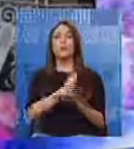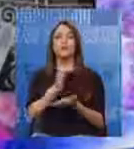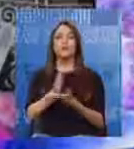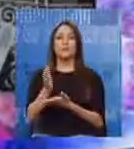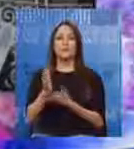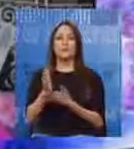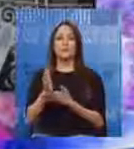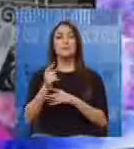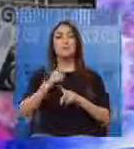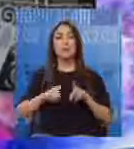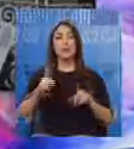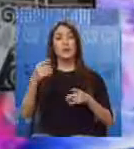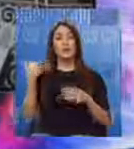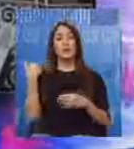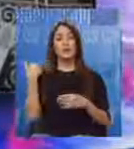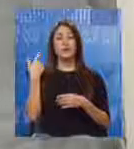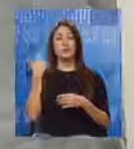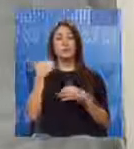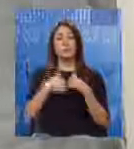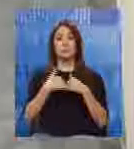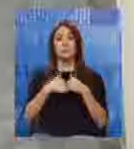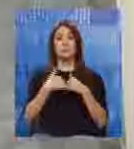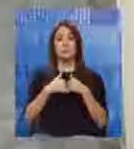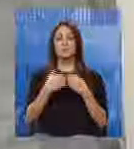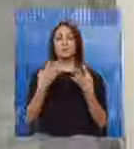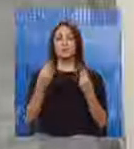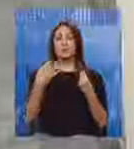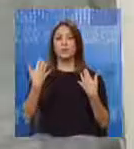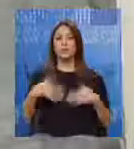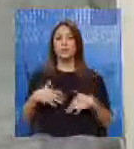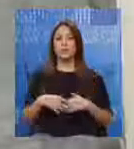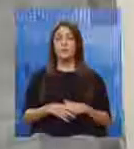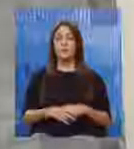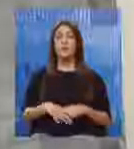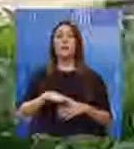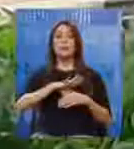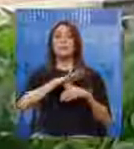autorizado que constituye un incidente de extrema gravedad. Según